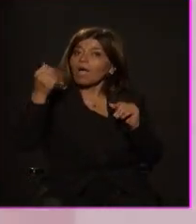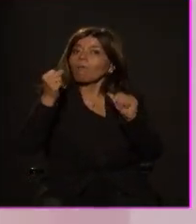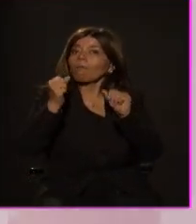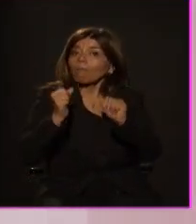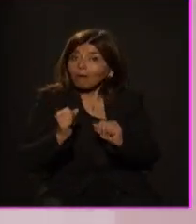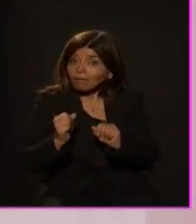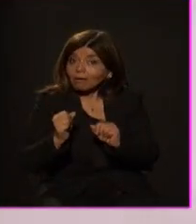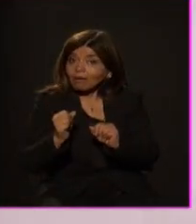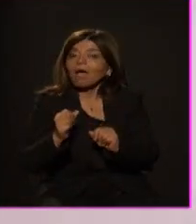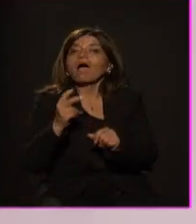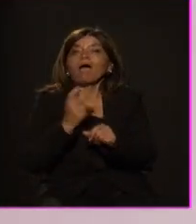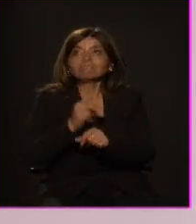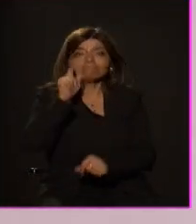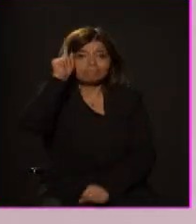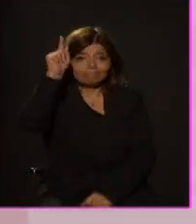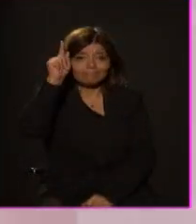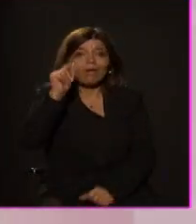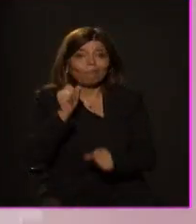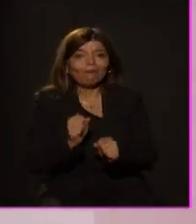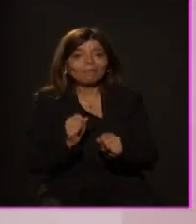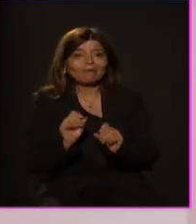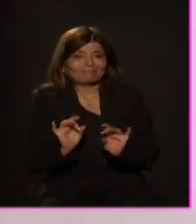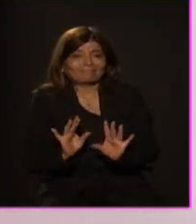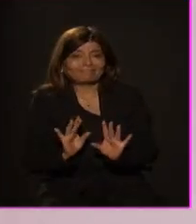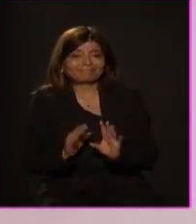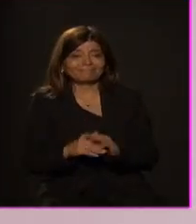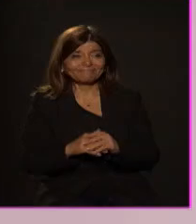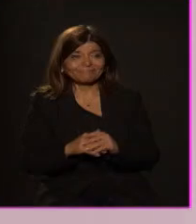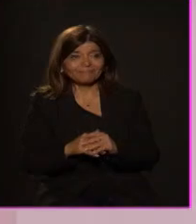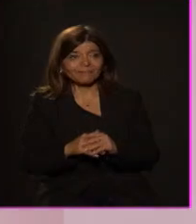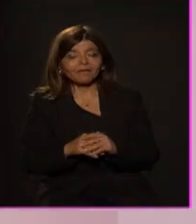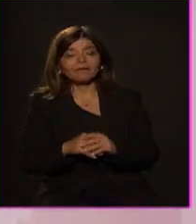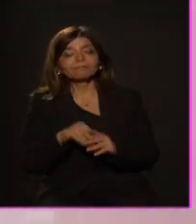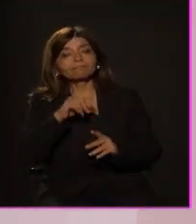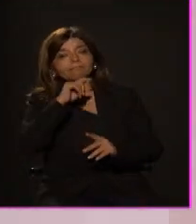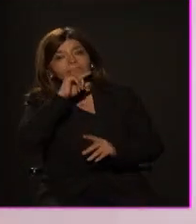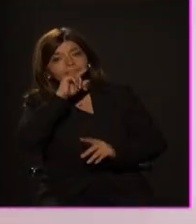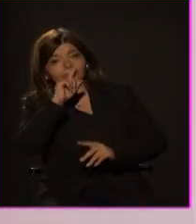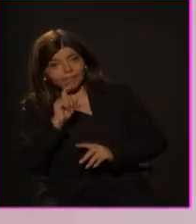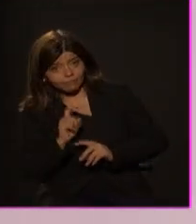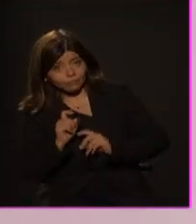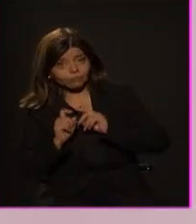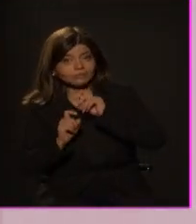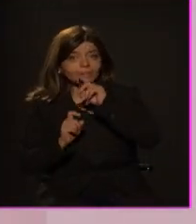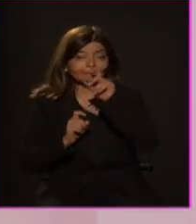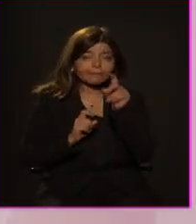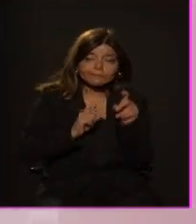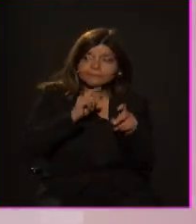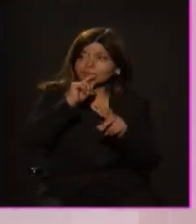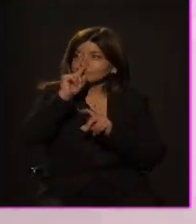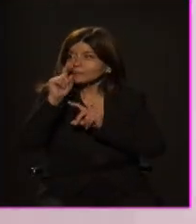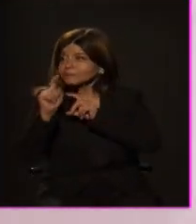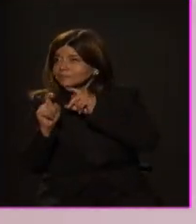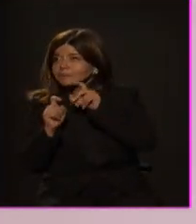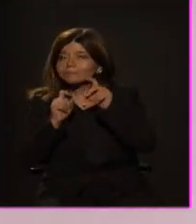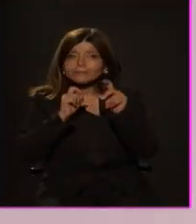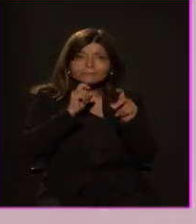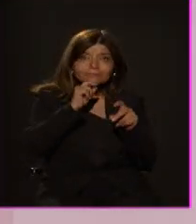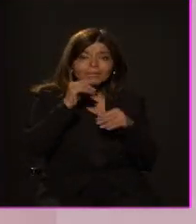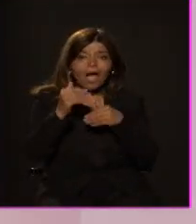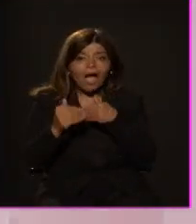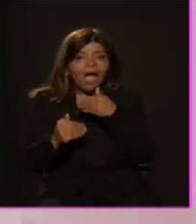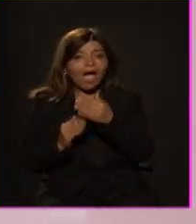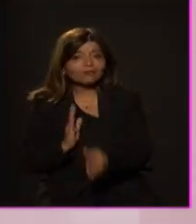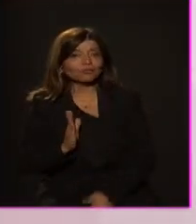¿Ya? Entonces, estas preguntas son las que nos motivan a seguir haciendo ciencia. Y en